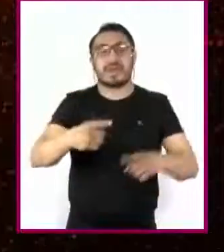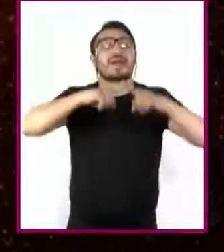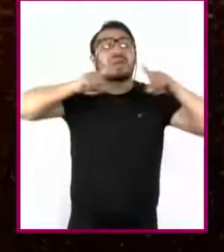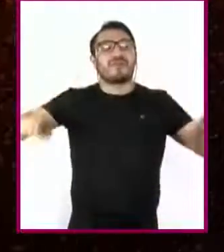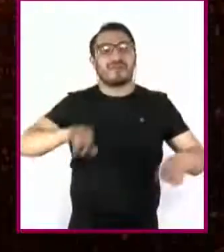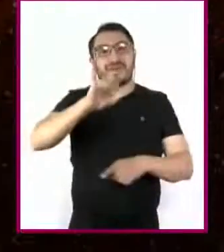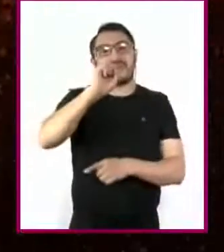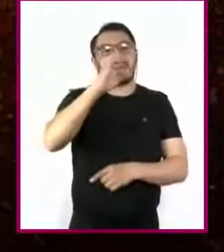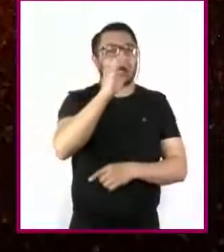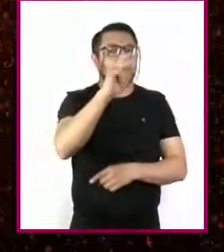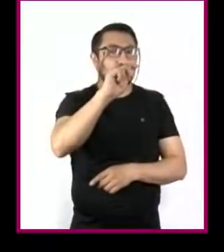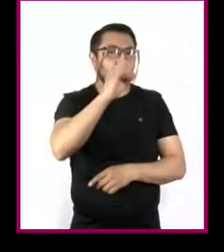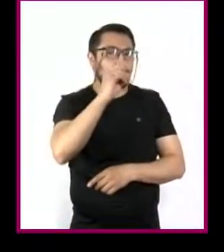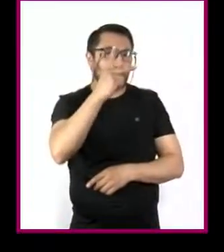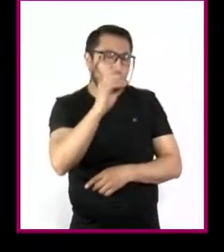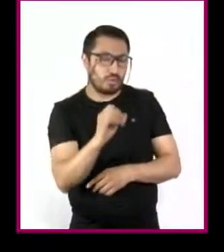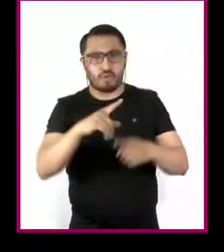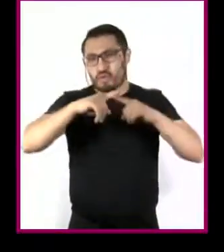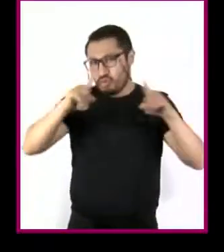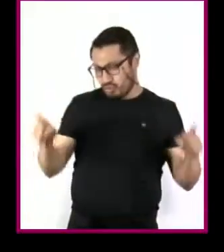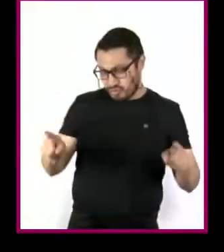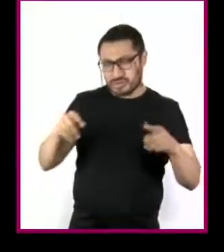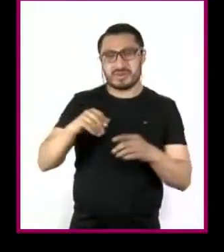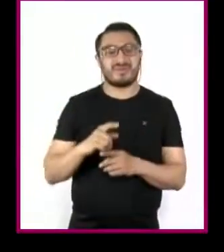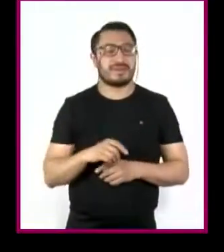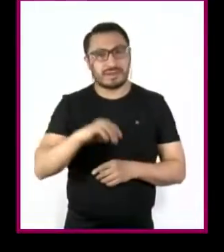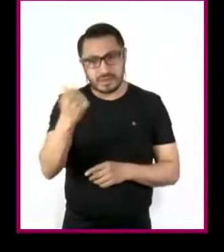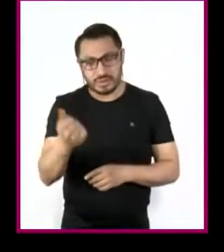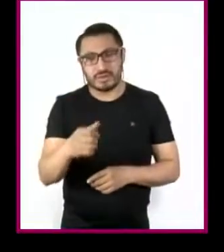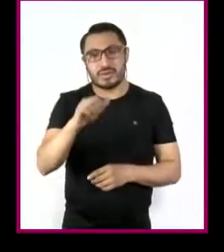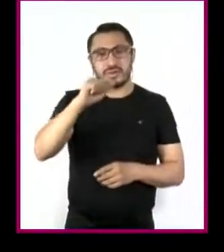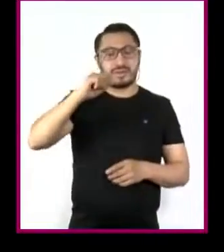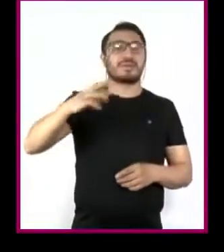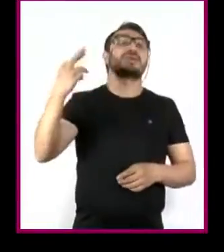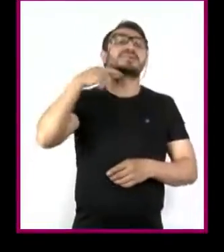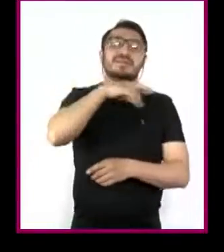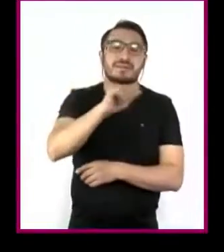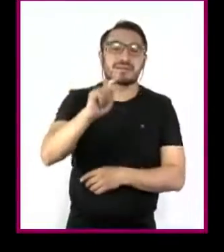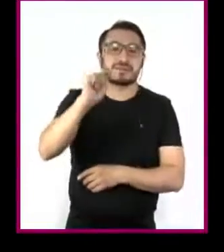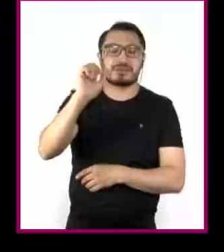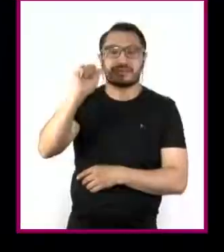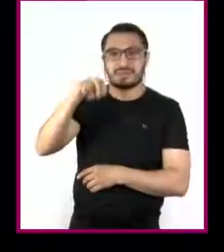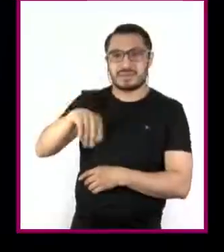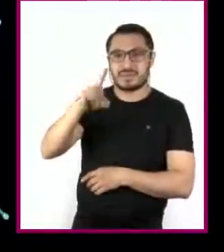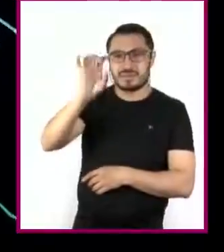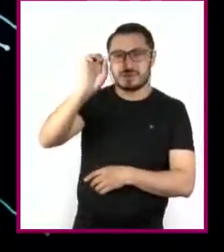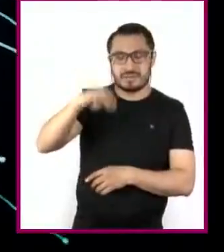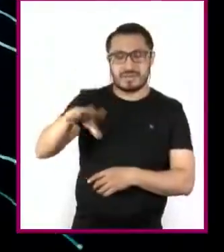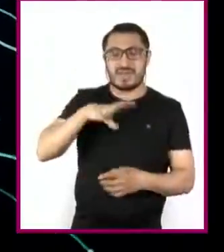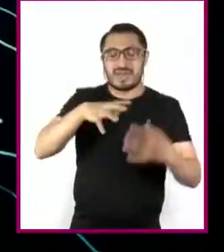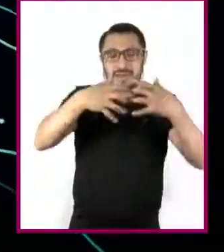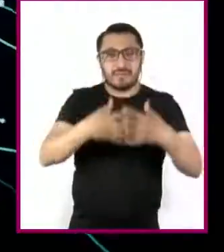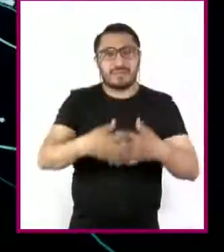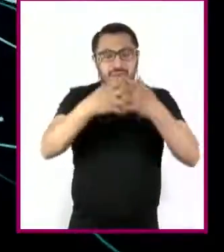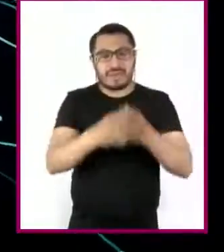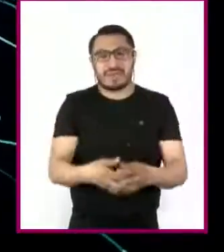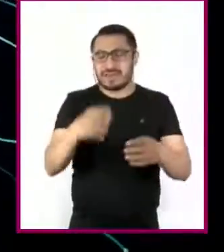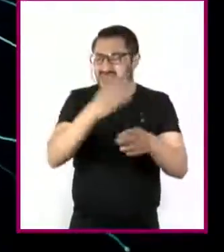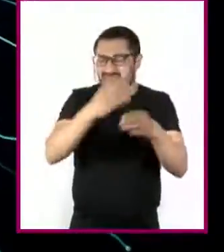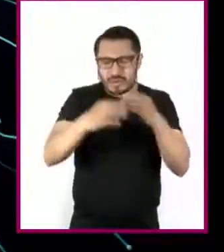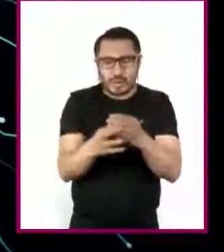un isótopo y otro. Un acelerador tándem es una máquina en donde se generan partículas atómicas que se